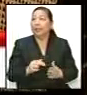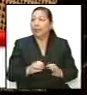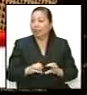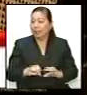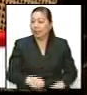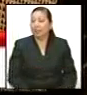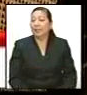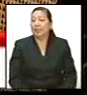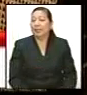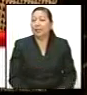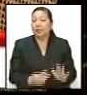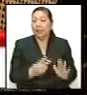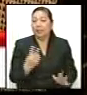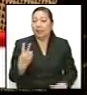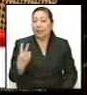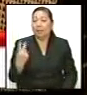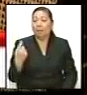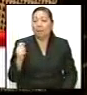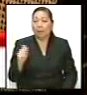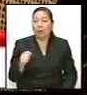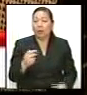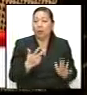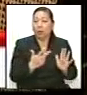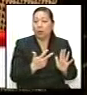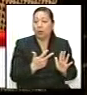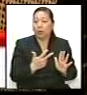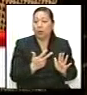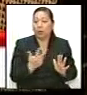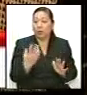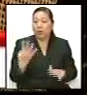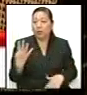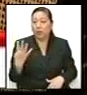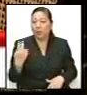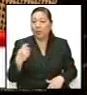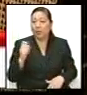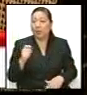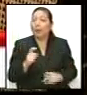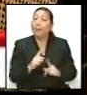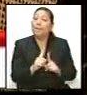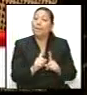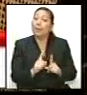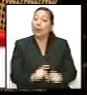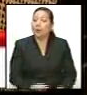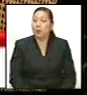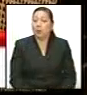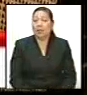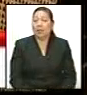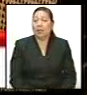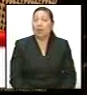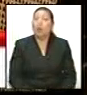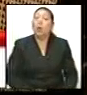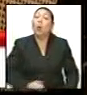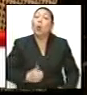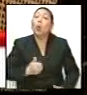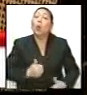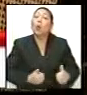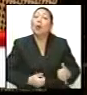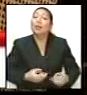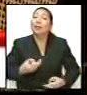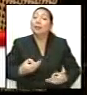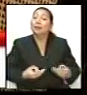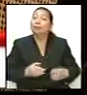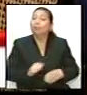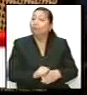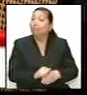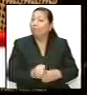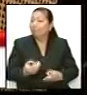ejecutar 72% y 84% respectivamente. La pregunta es la siguiente: ¿cuál es la explicación de esta